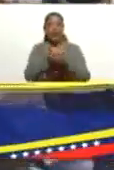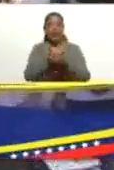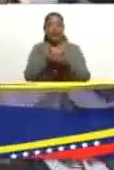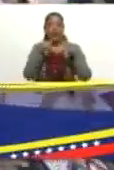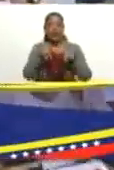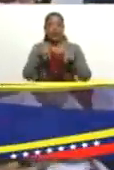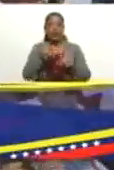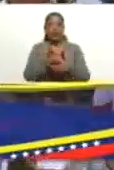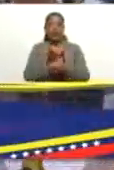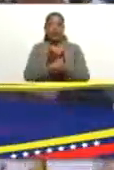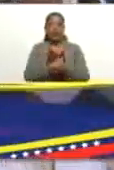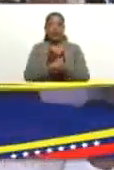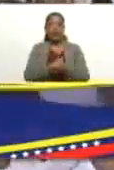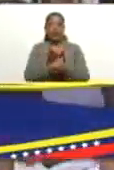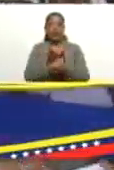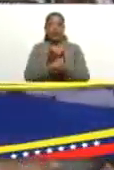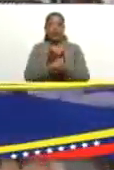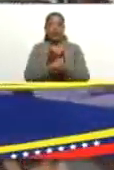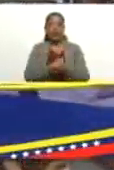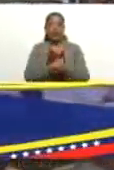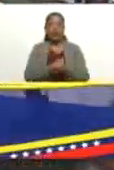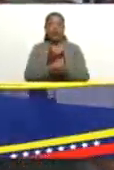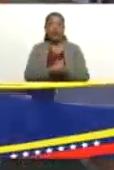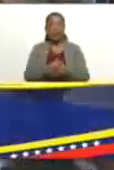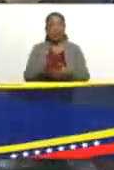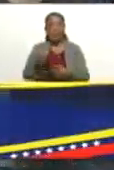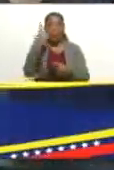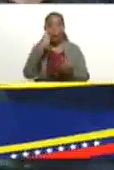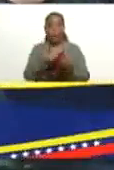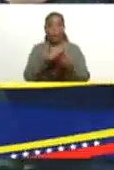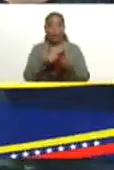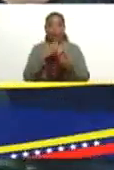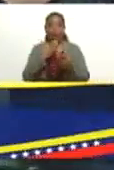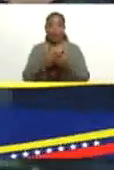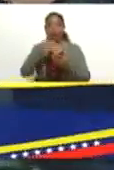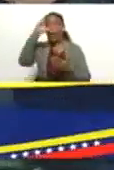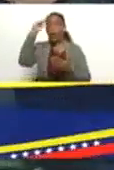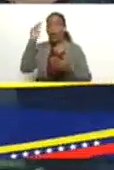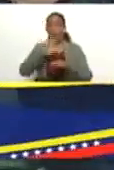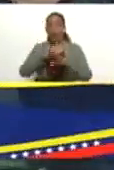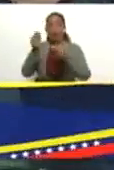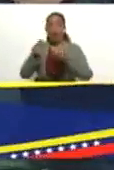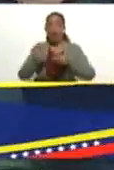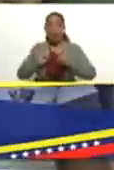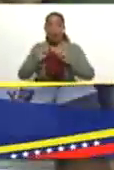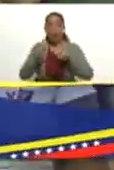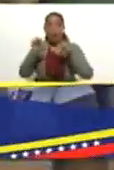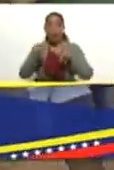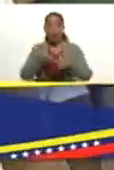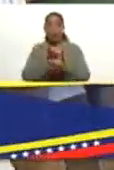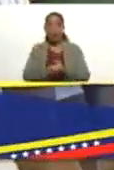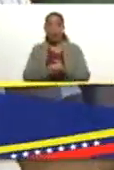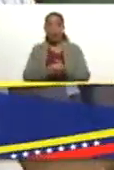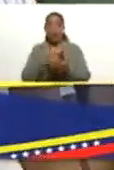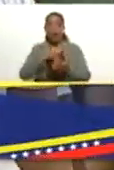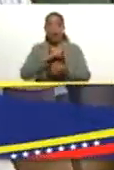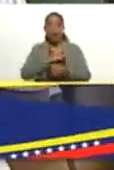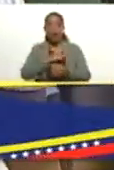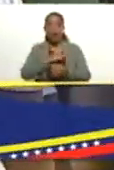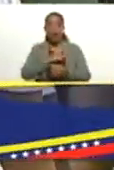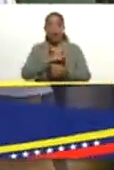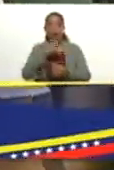acompaña. Primero que nada, señor presidente, darle las gracias a Dios por esta oportunidad el día de hoy. A la